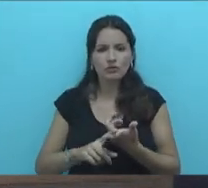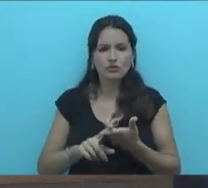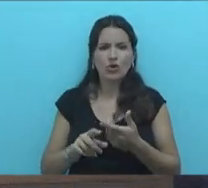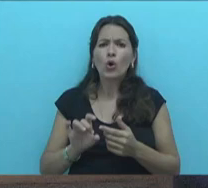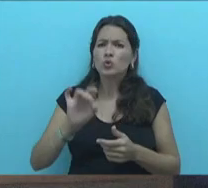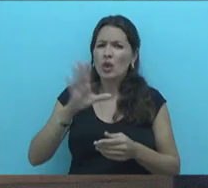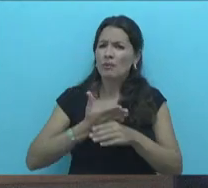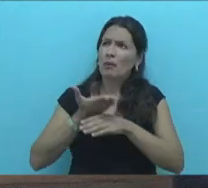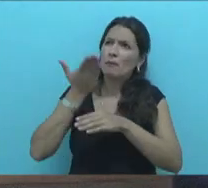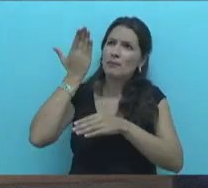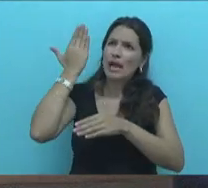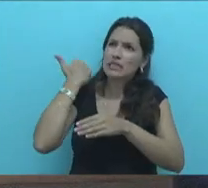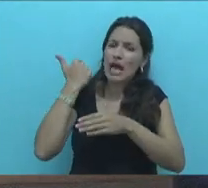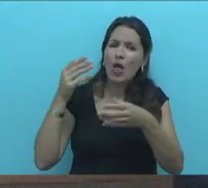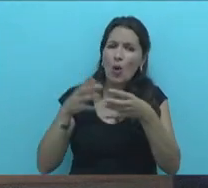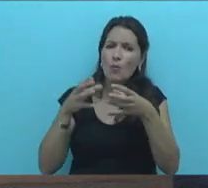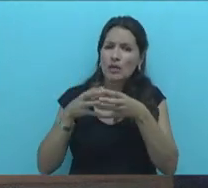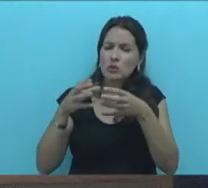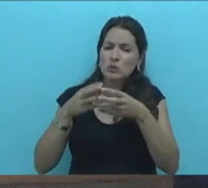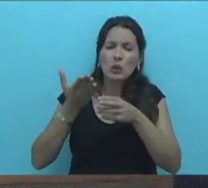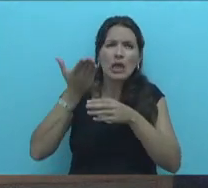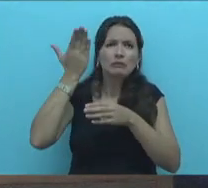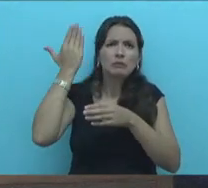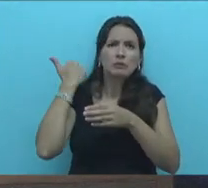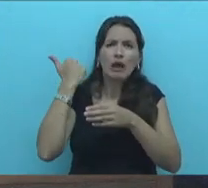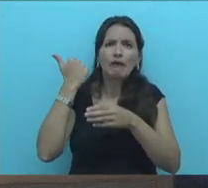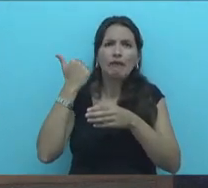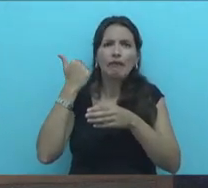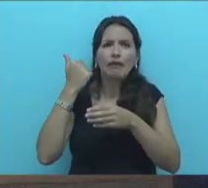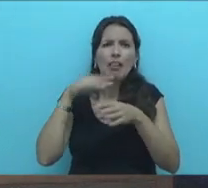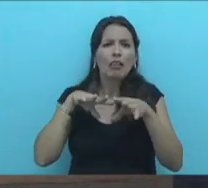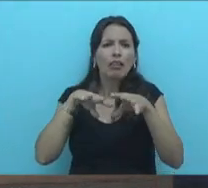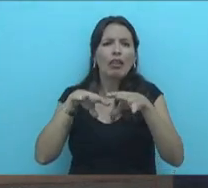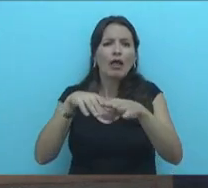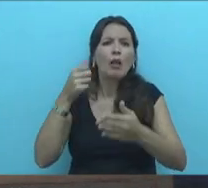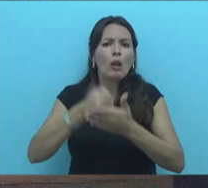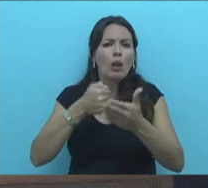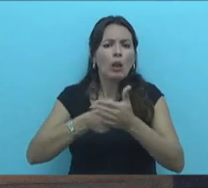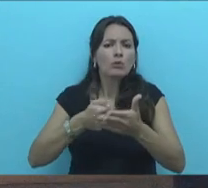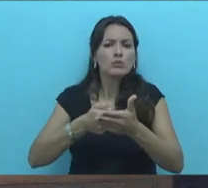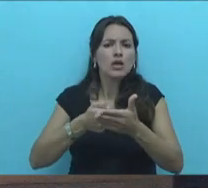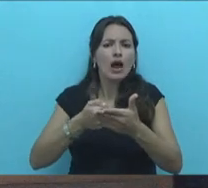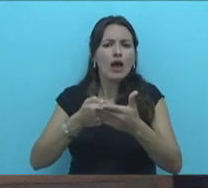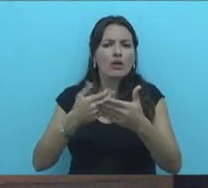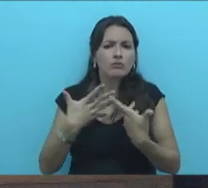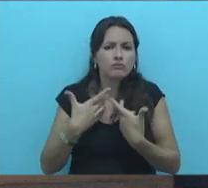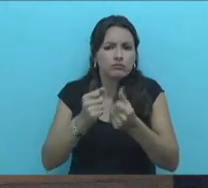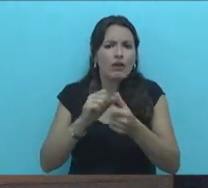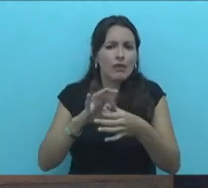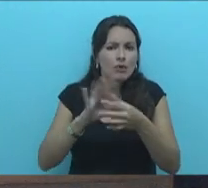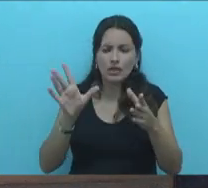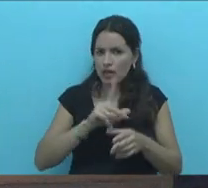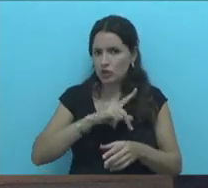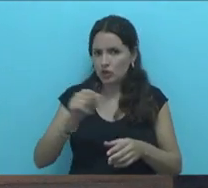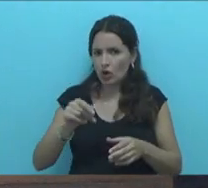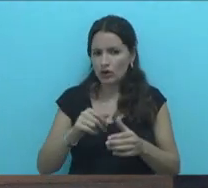generación que por amor dio la vida por la revolución. Porque siempre se dijo que la década